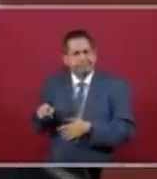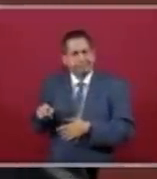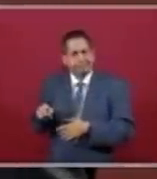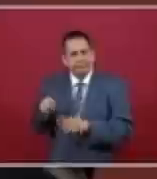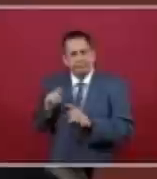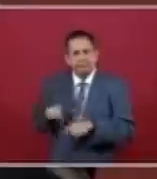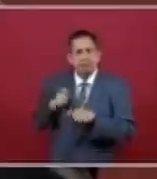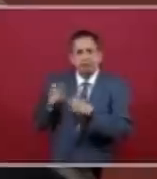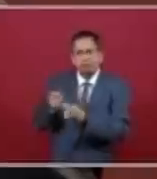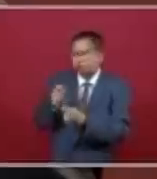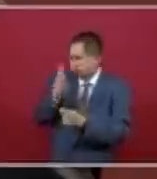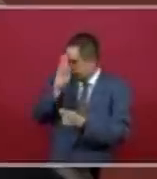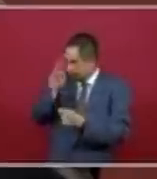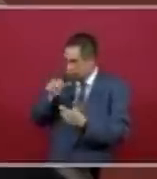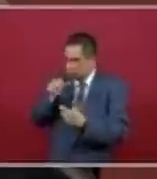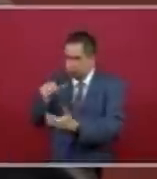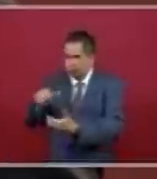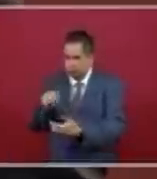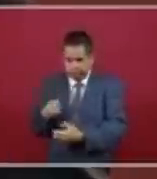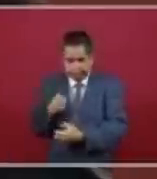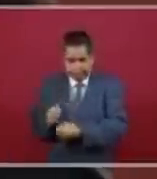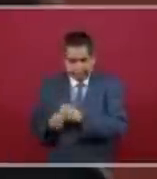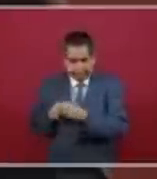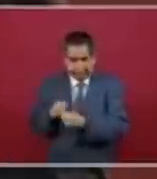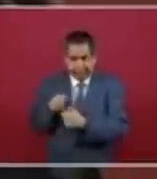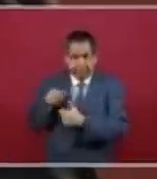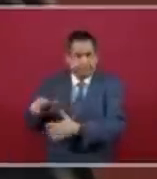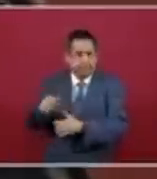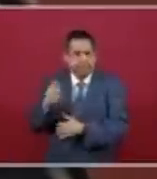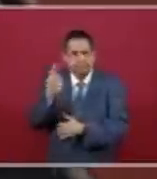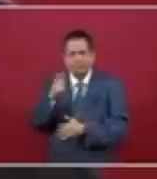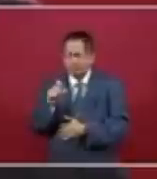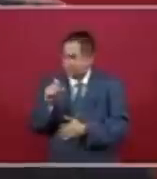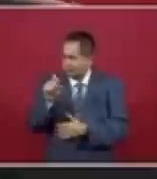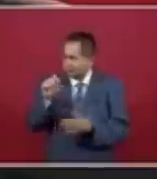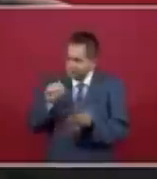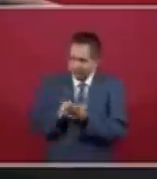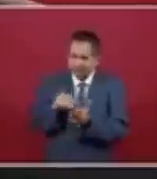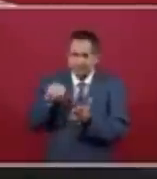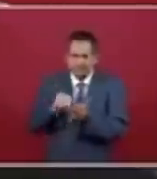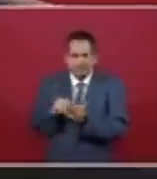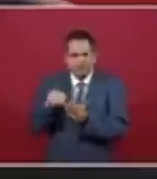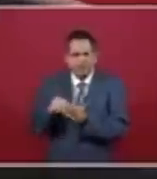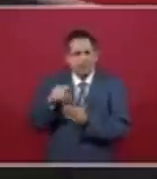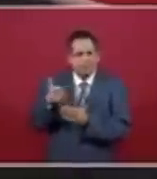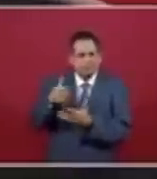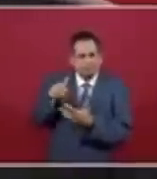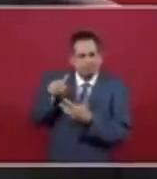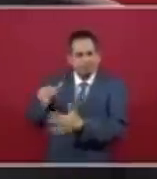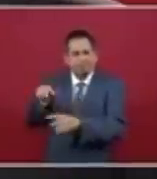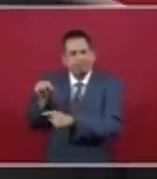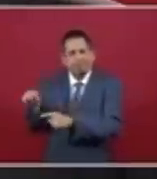van a recibir este año 120 mil millones de pesos.